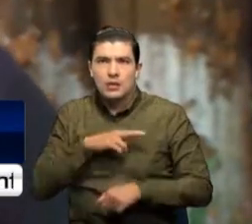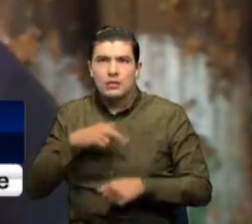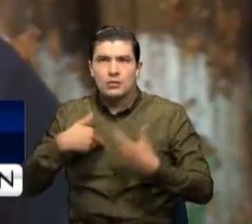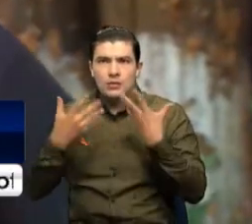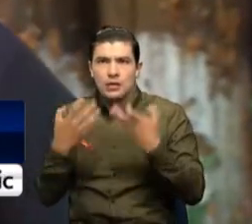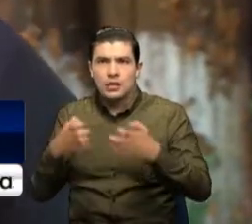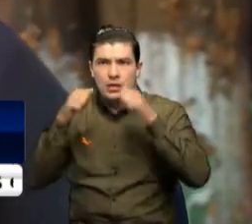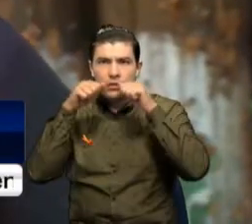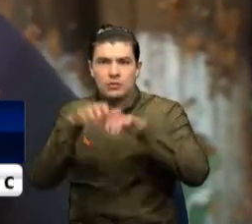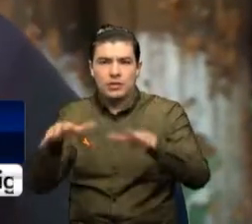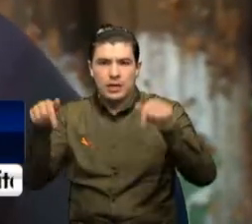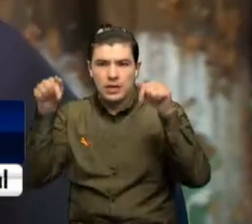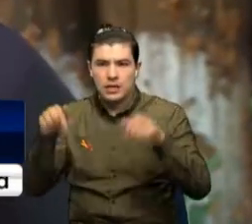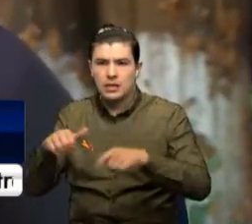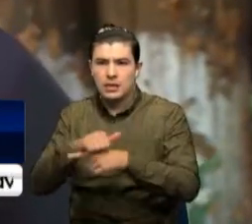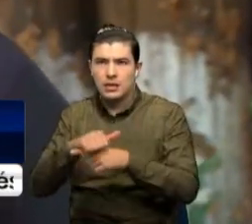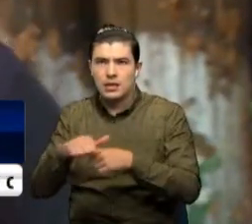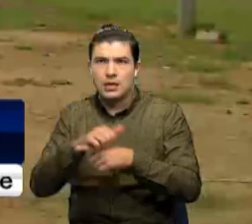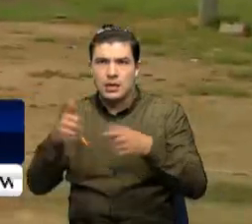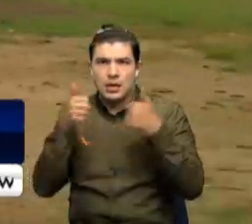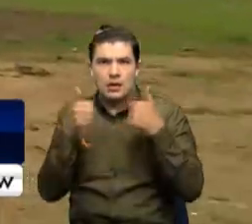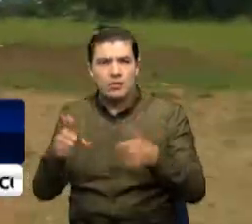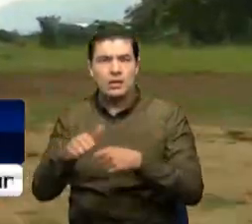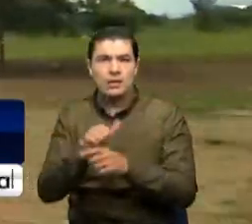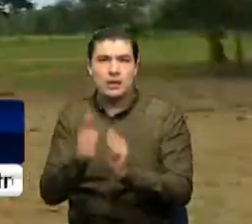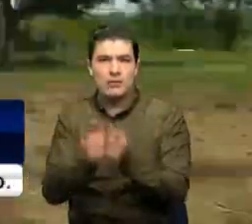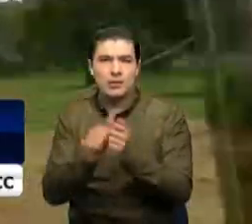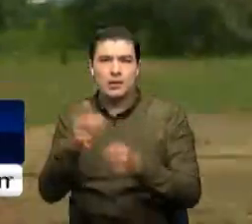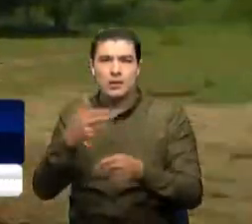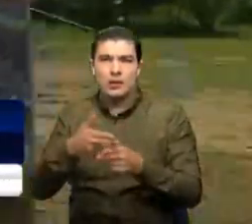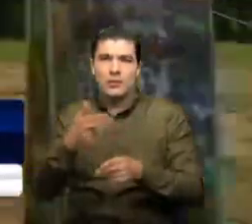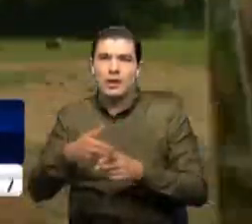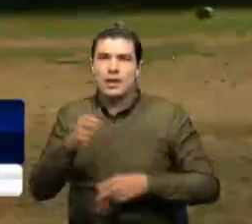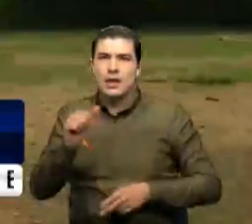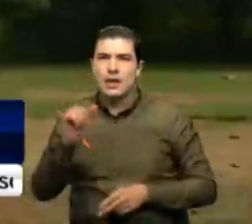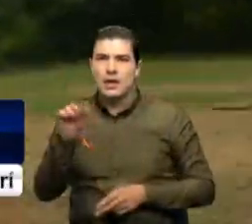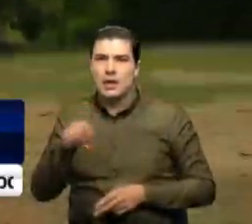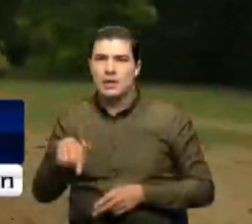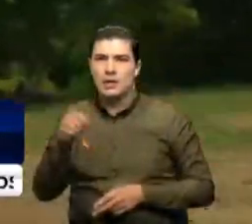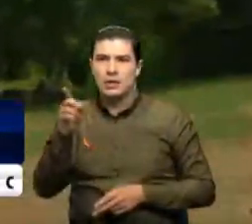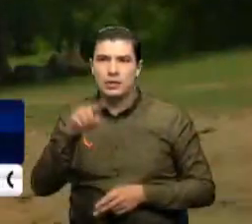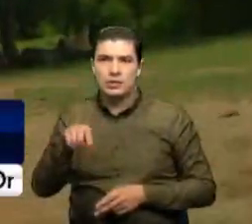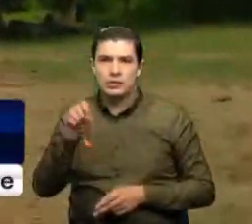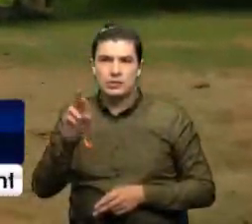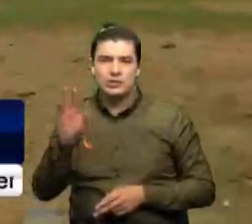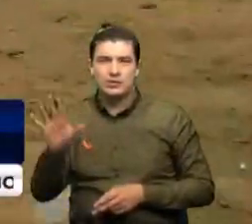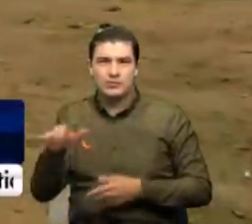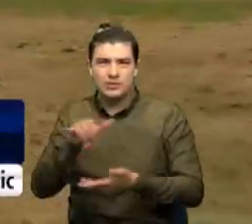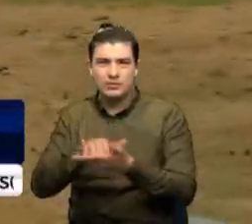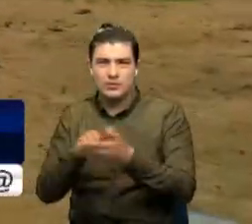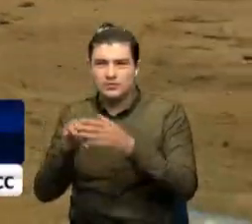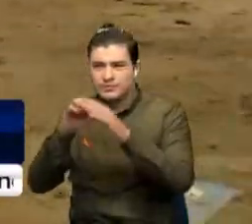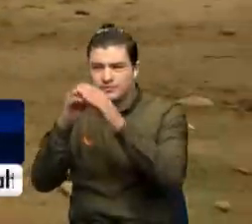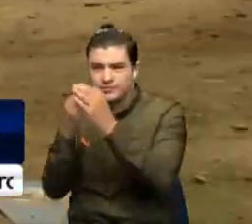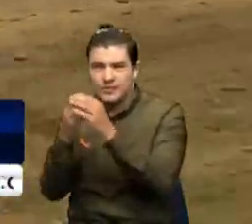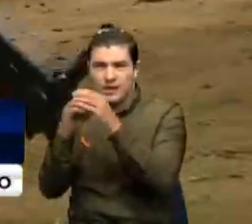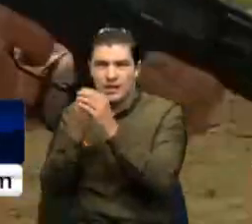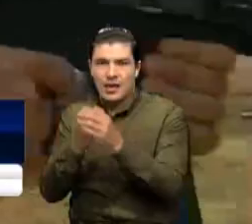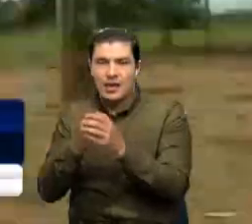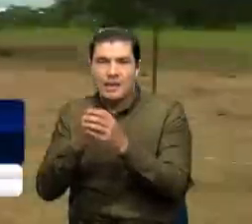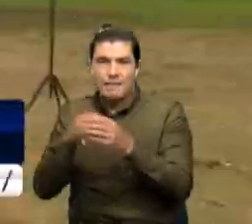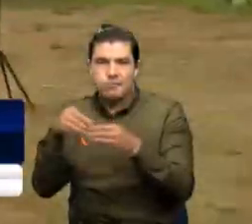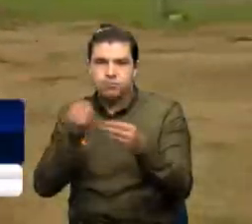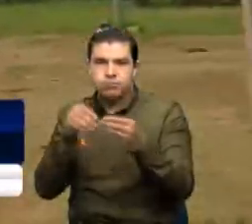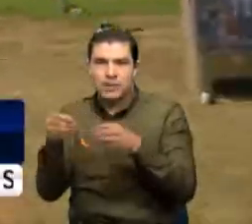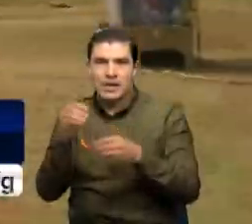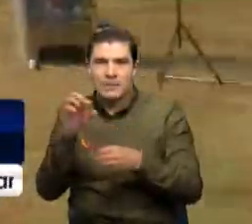conocer que aquí se practica el buen airsoft en Cúcuta. En el juego se disparan esferas plásticas en PVC de 6 milímetros y